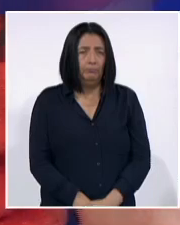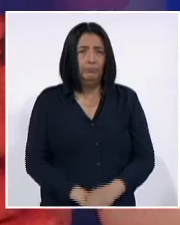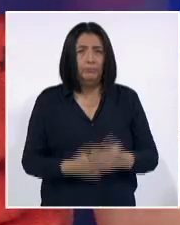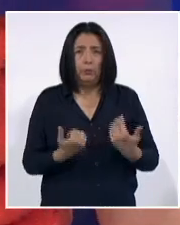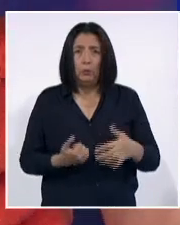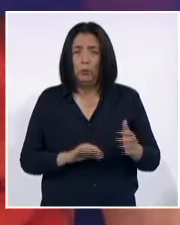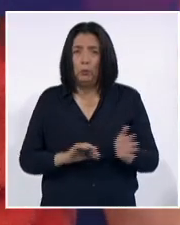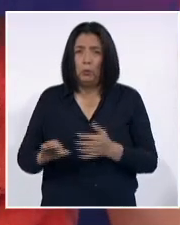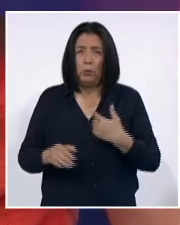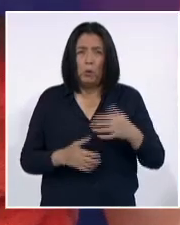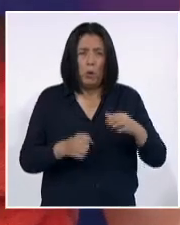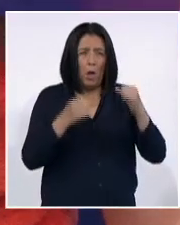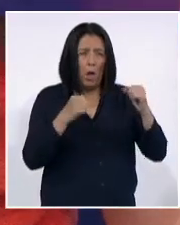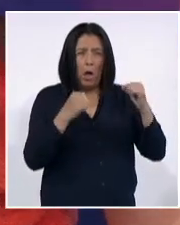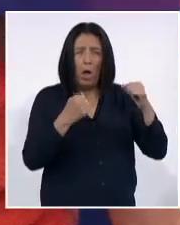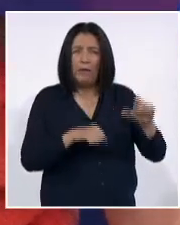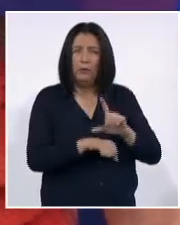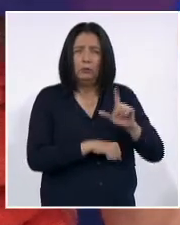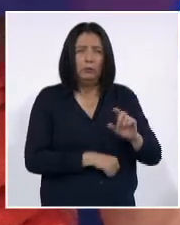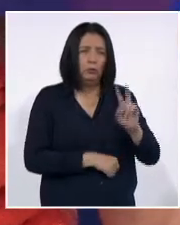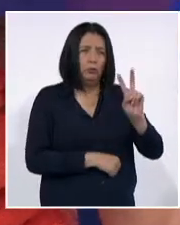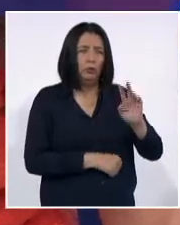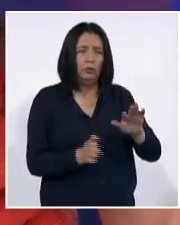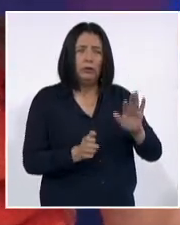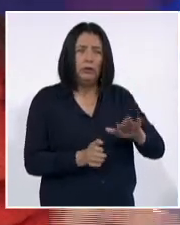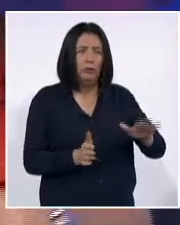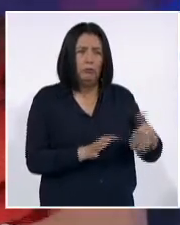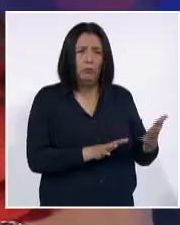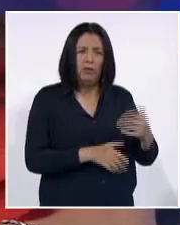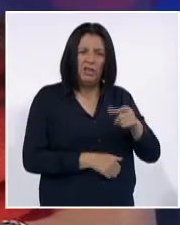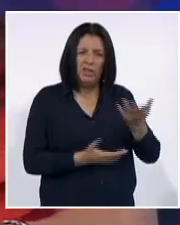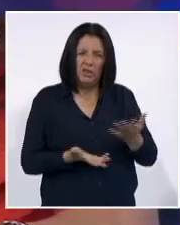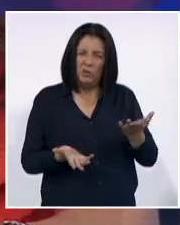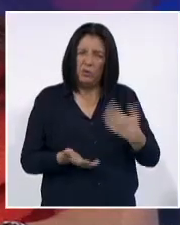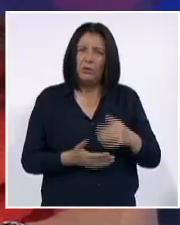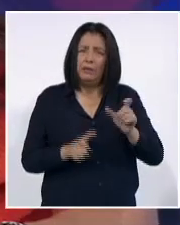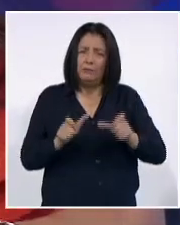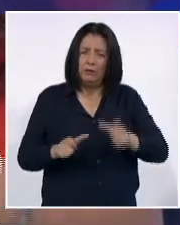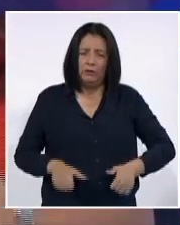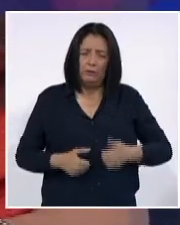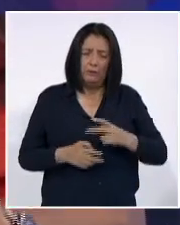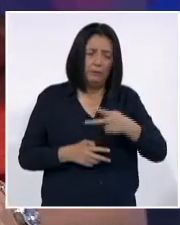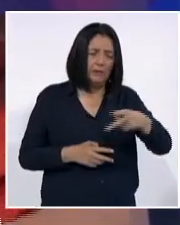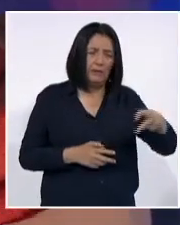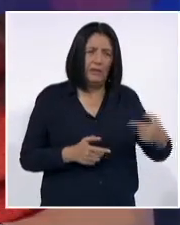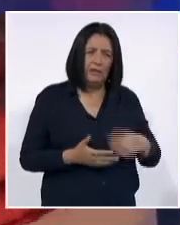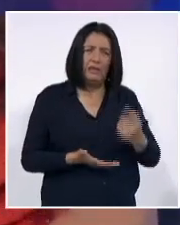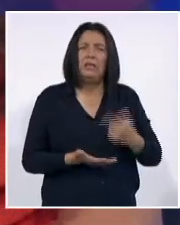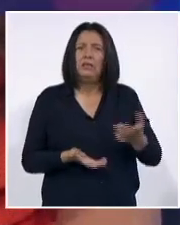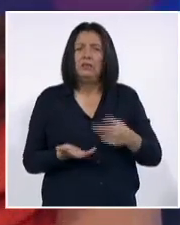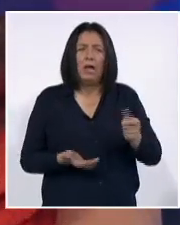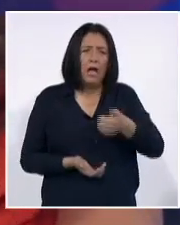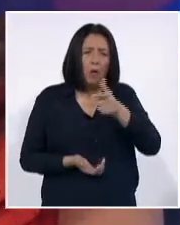Y se están intensificando las protestas en Lurín tras la muerte de dos niños en un incendio. Los vecinos han contado que el distrito solo recibe